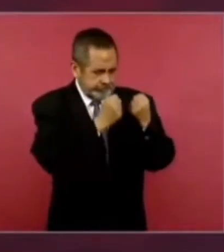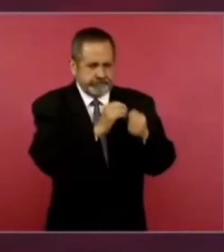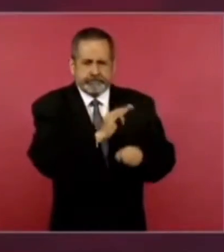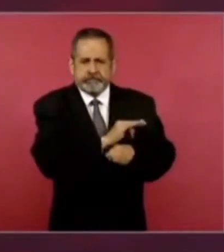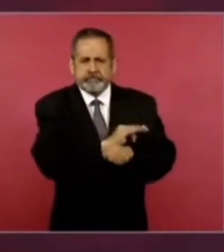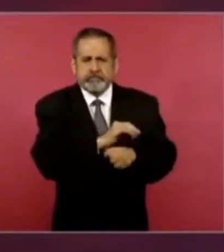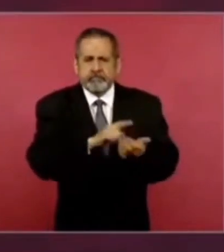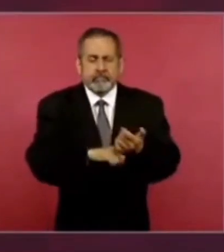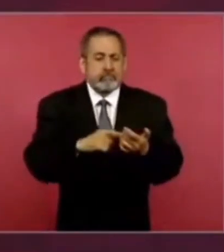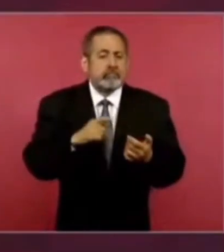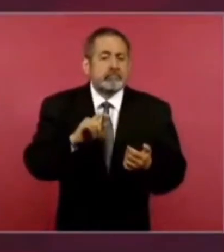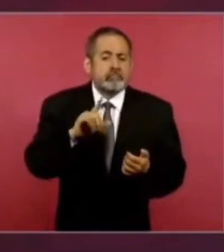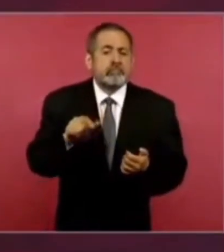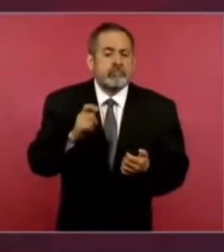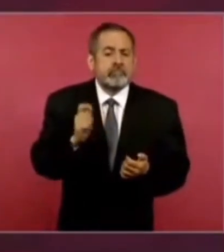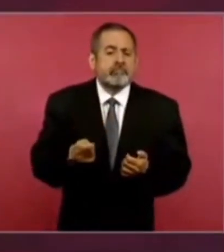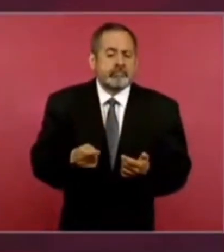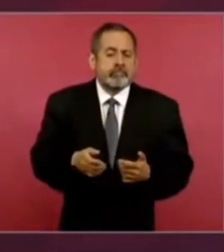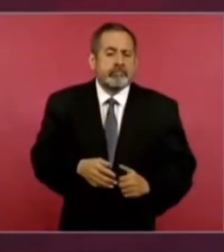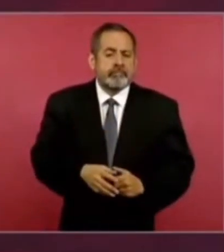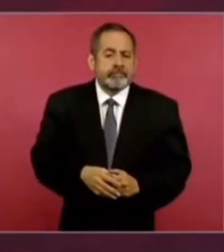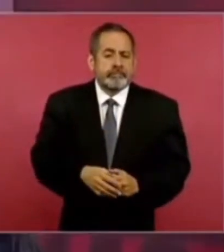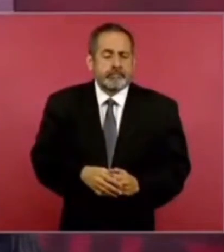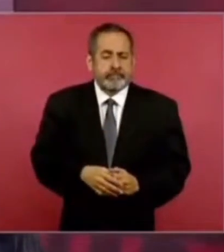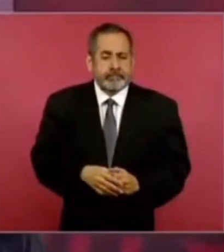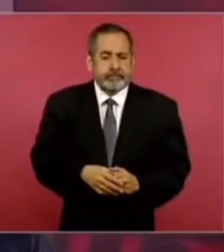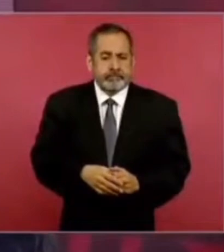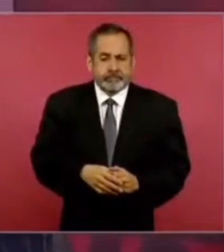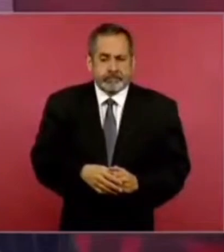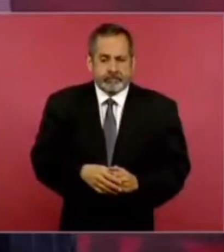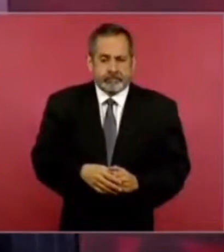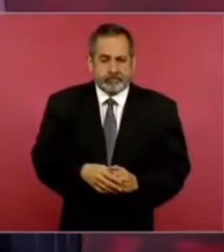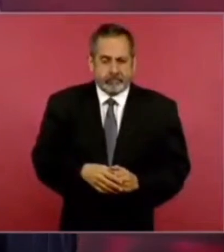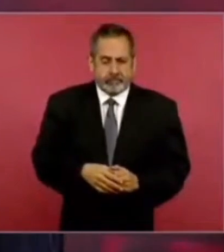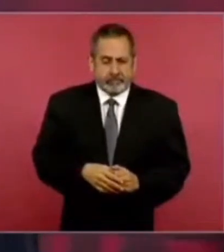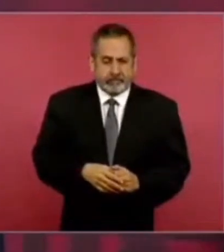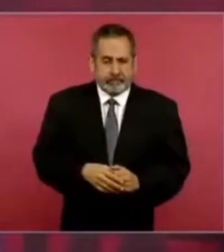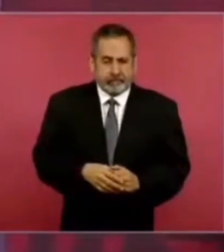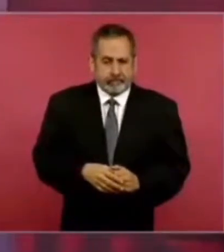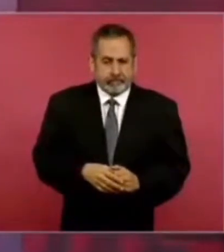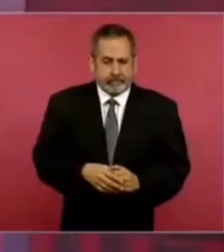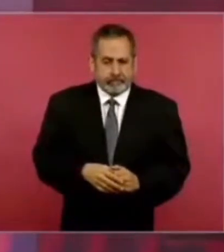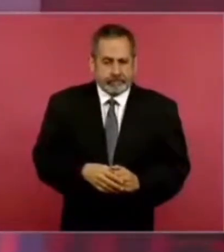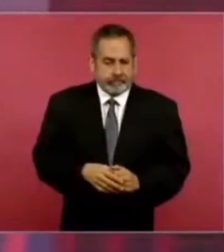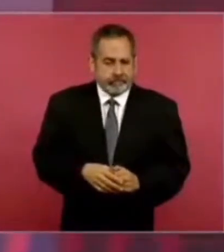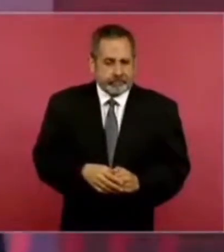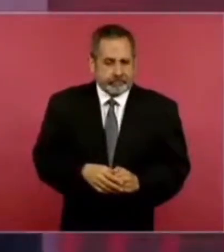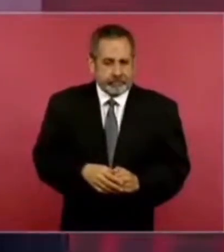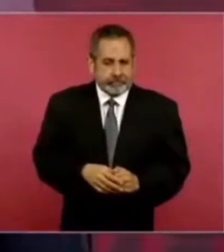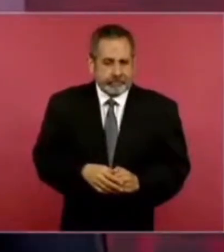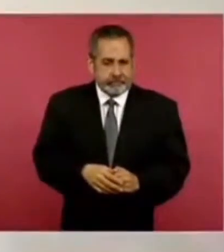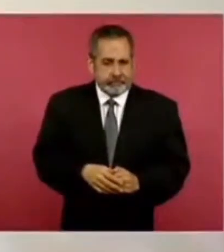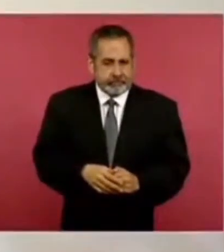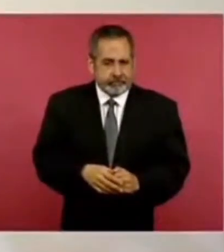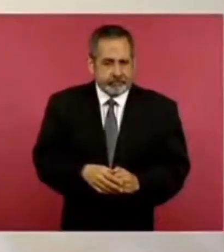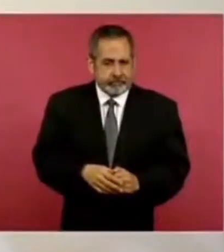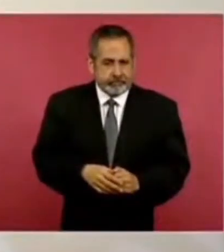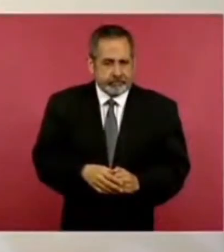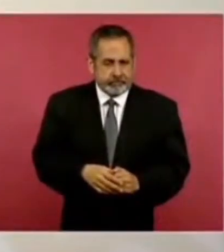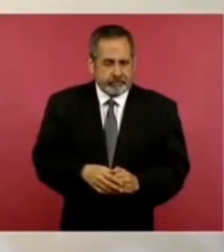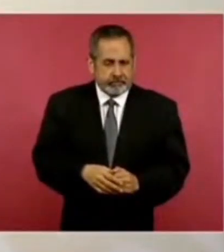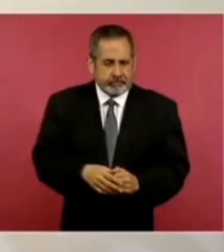de esos vinos de marca yo ni recuerdo, pero hay, a ver, ustedes ayúdenme, hay dos marcas